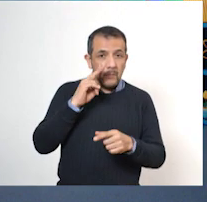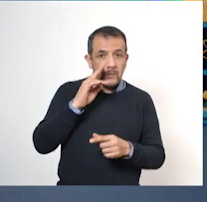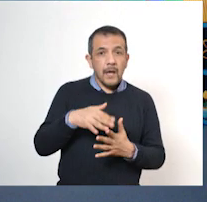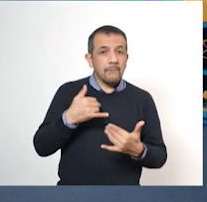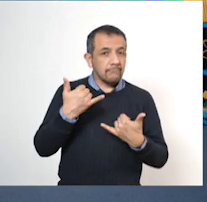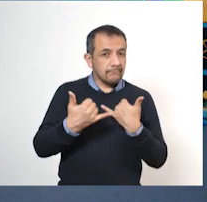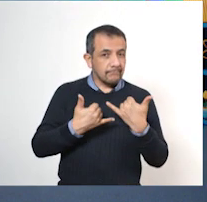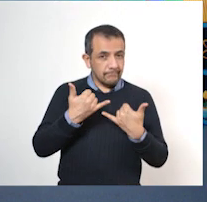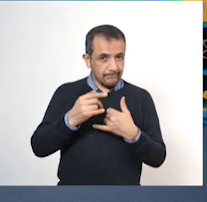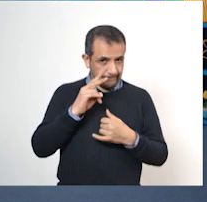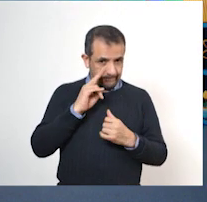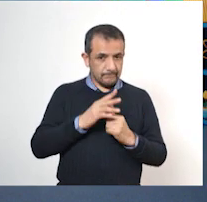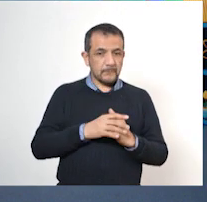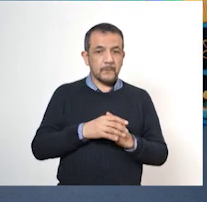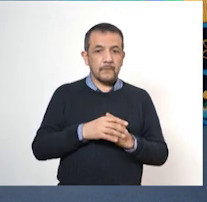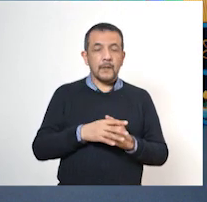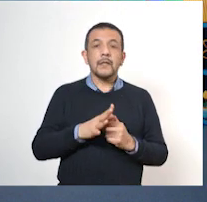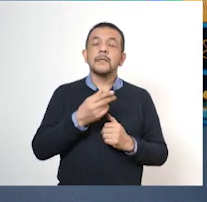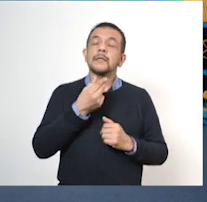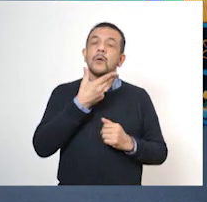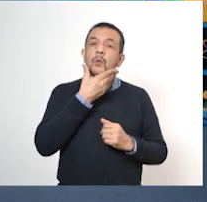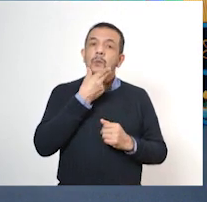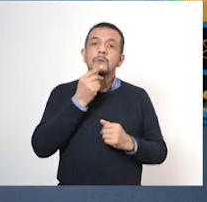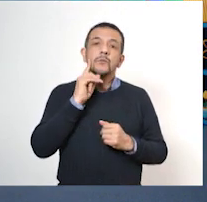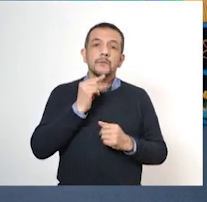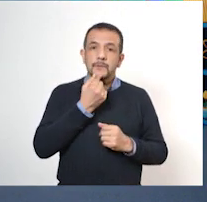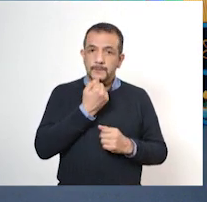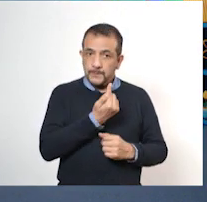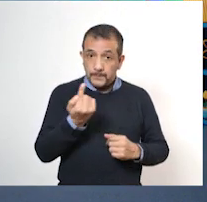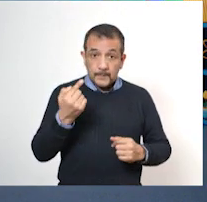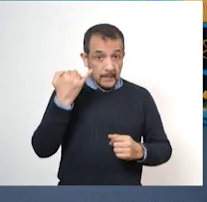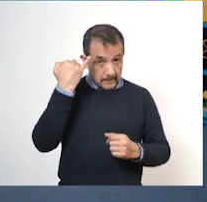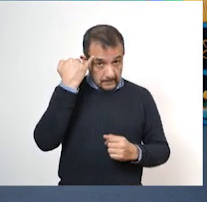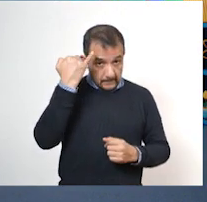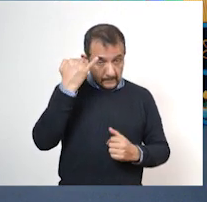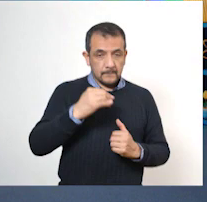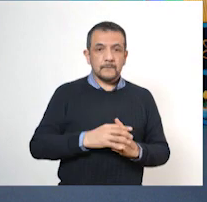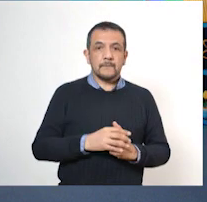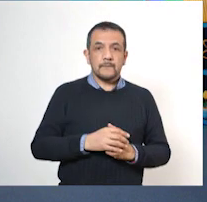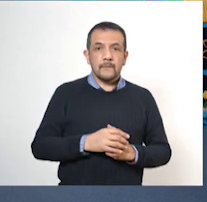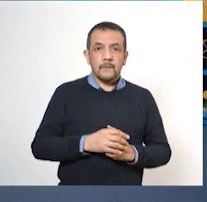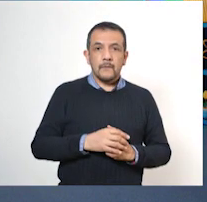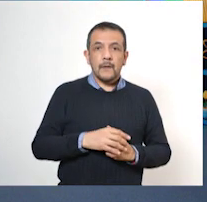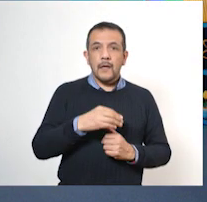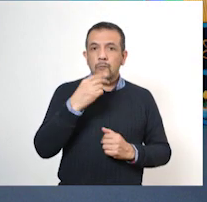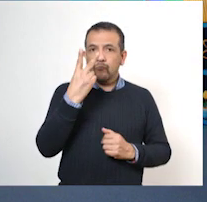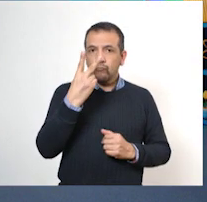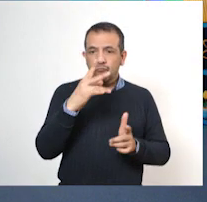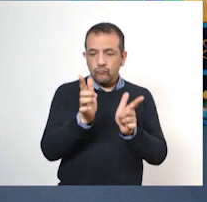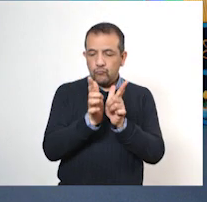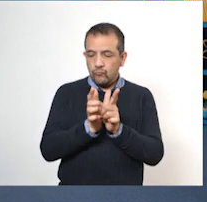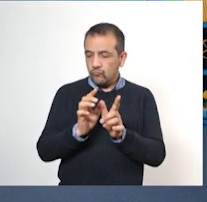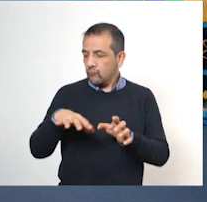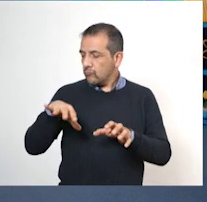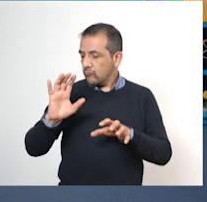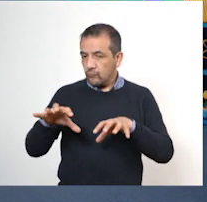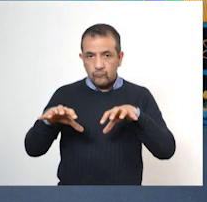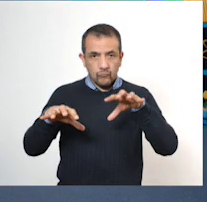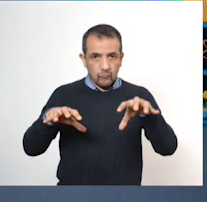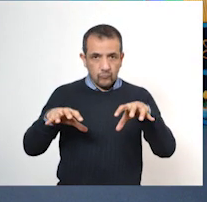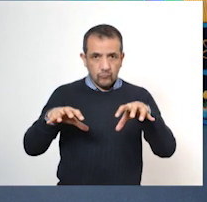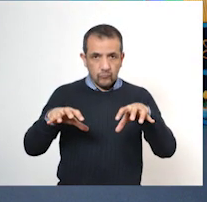la siguiente dinámica. Niñas y niños, imagínense que hay dos grupos